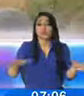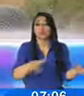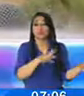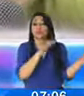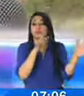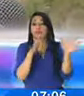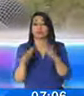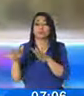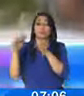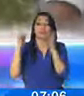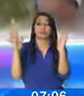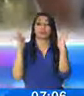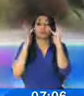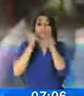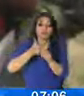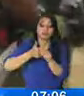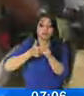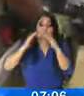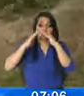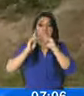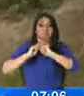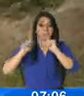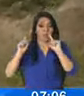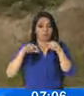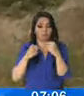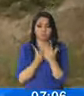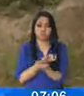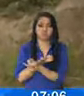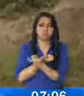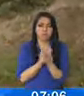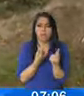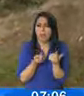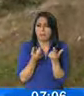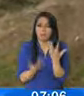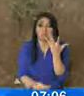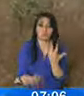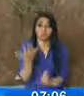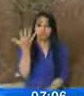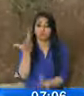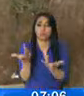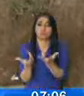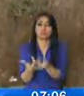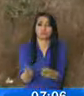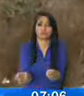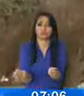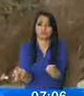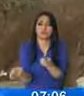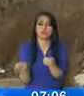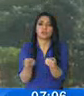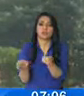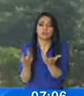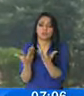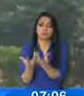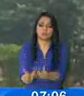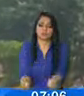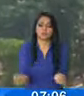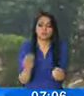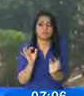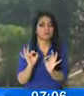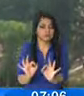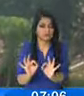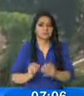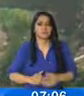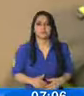hasta acá hasta cerca de las casas la rápida intervención de los bomberos ayudó a que los incendios puedan ser controlados y así no tener que lamentar